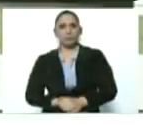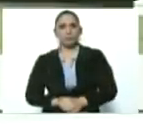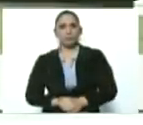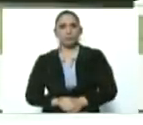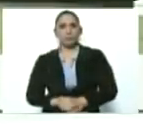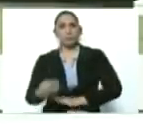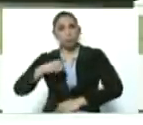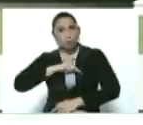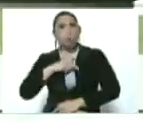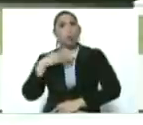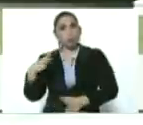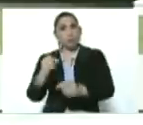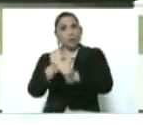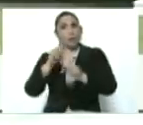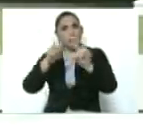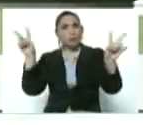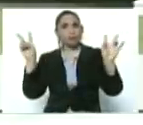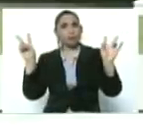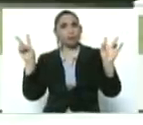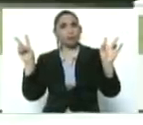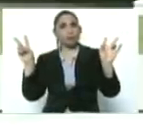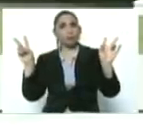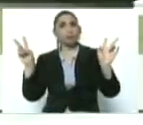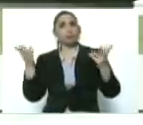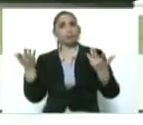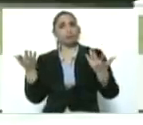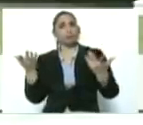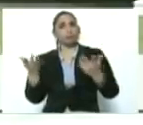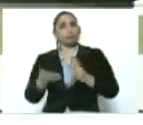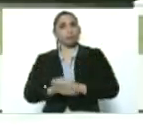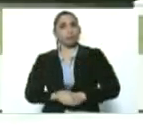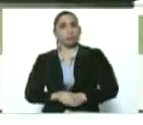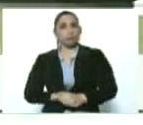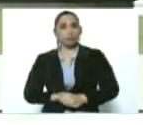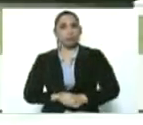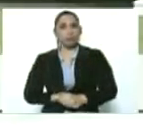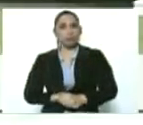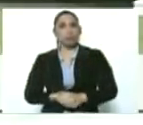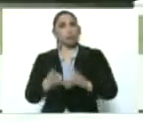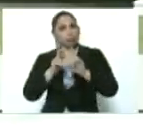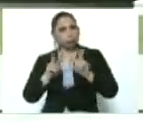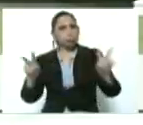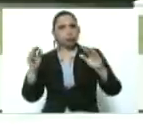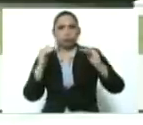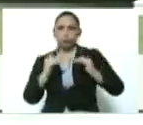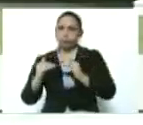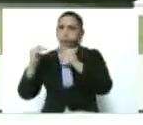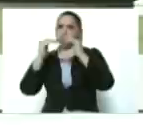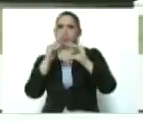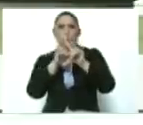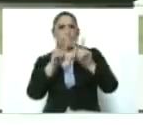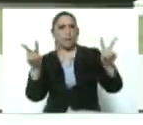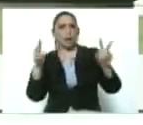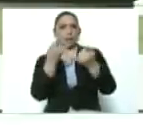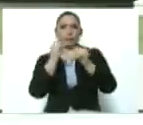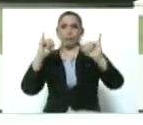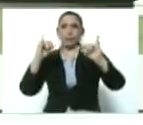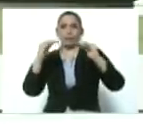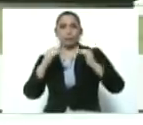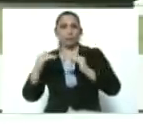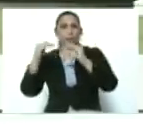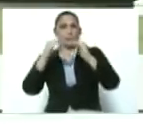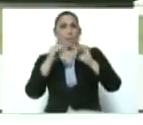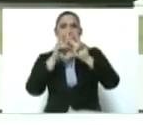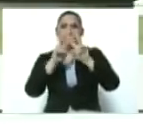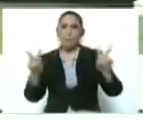nosotros creemos en la paz republicana en la paz con igualdad en la paz con la independencia y la paz